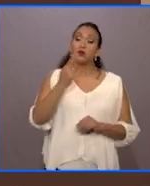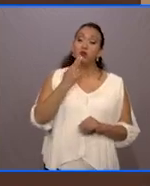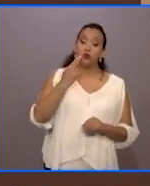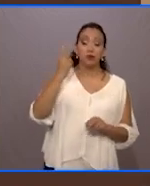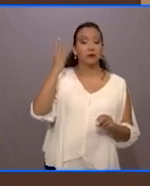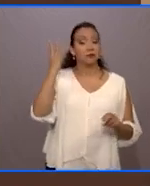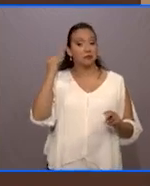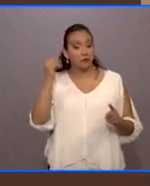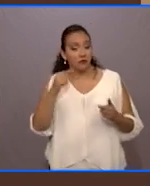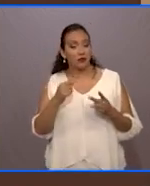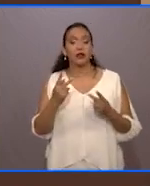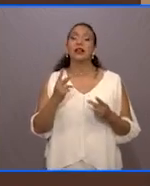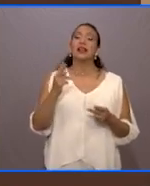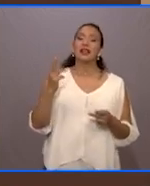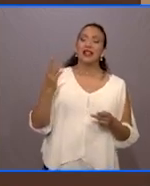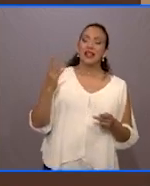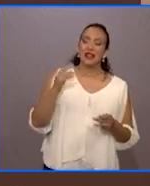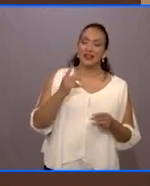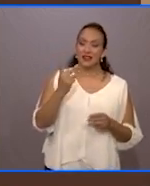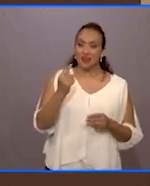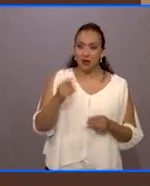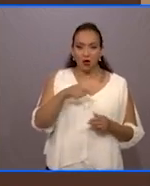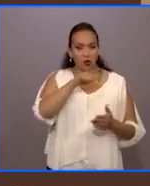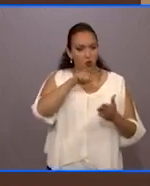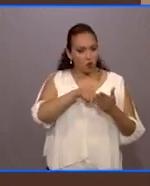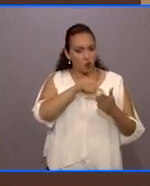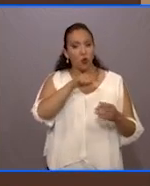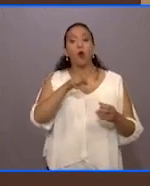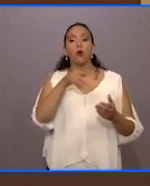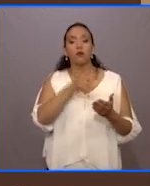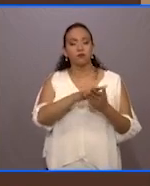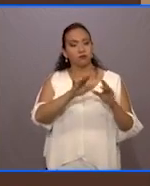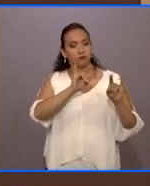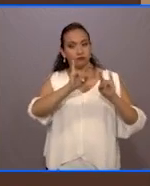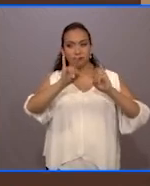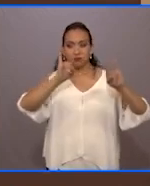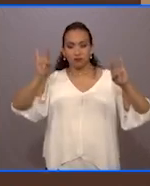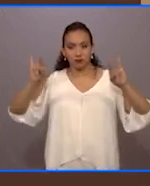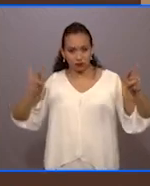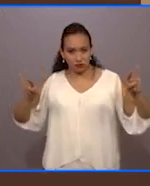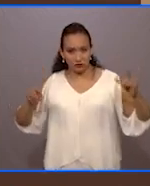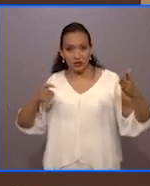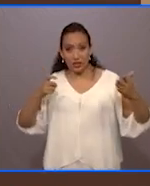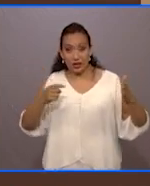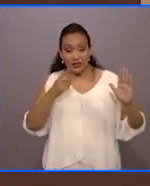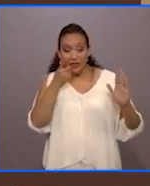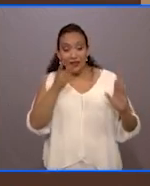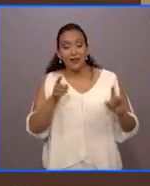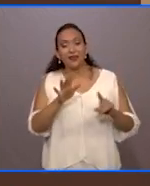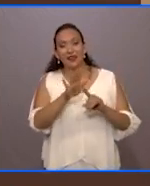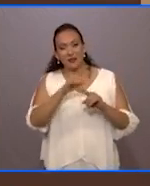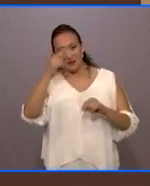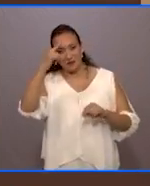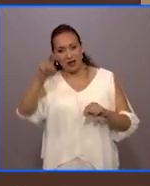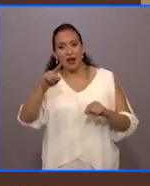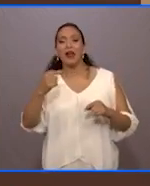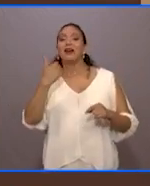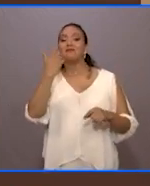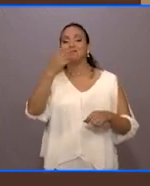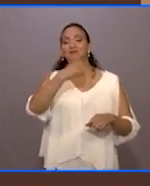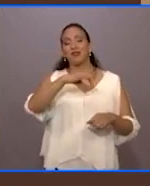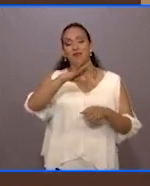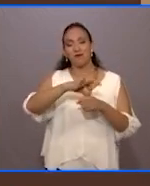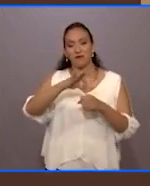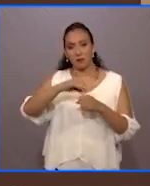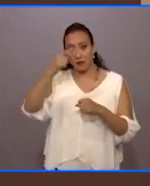comunicación, espacios físicos, impresos o digitales, y difundir propaganda electoral que haga referencias inequívocas de